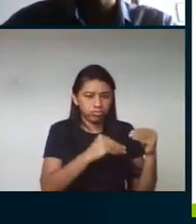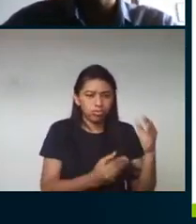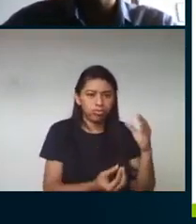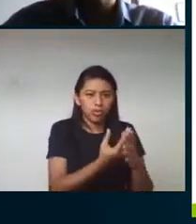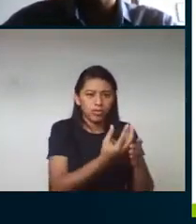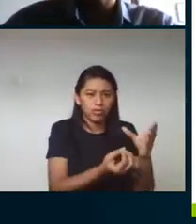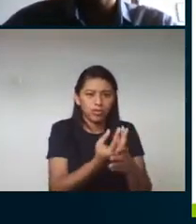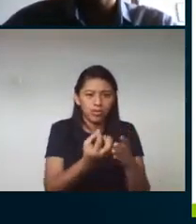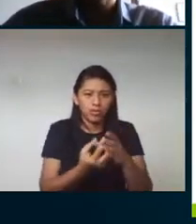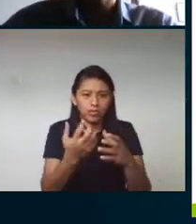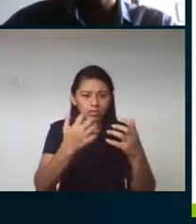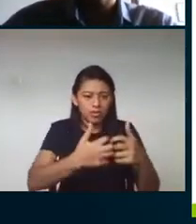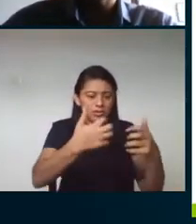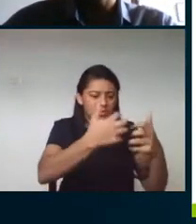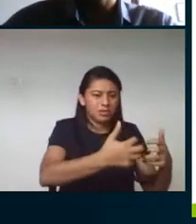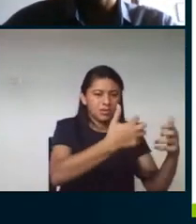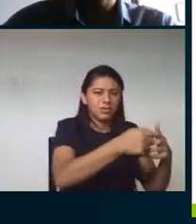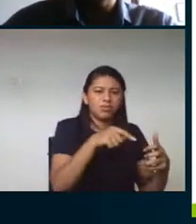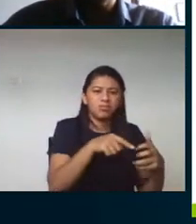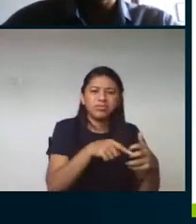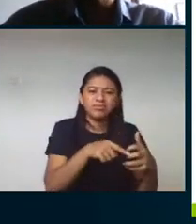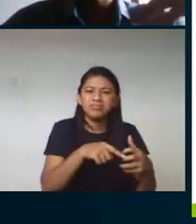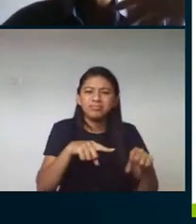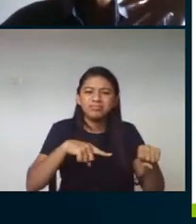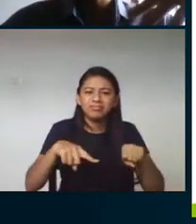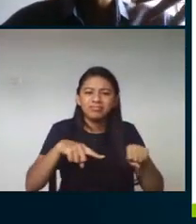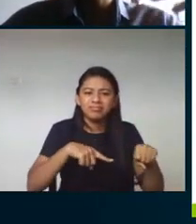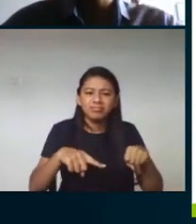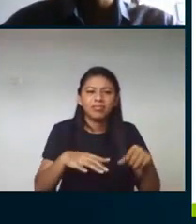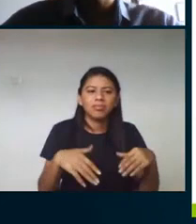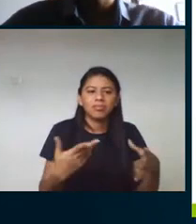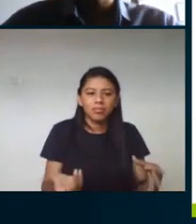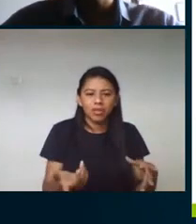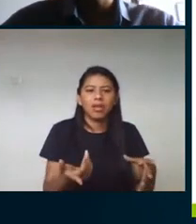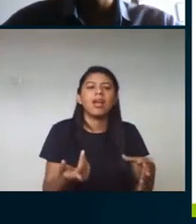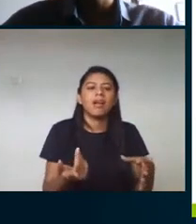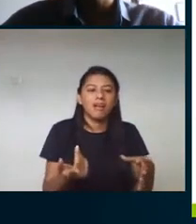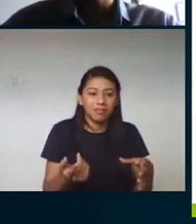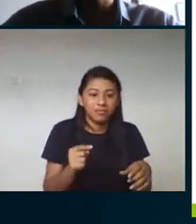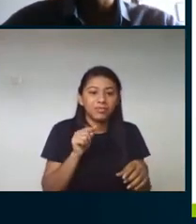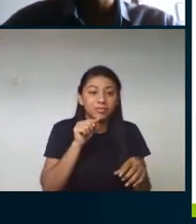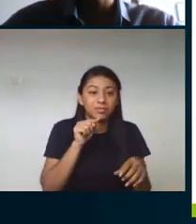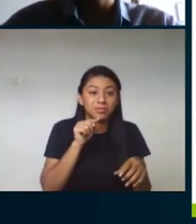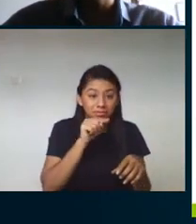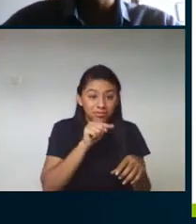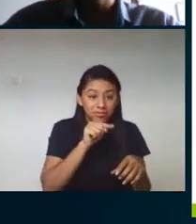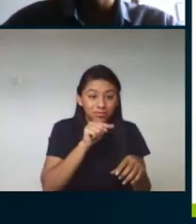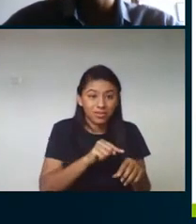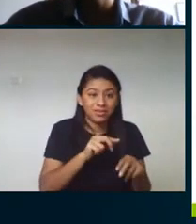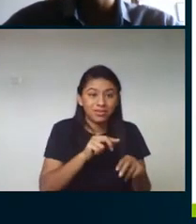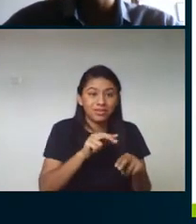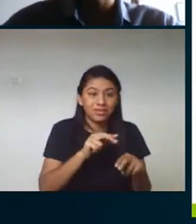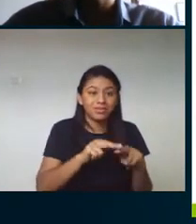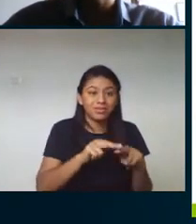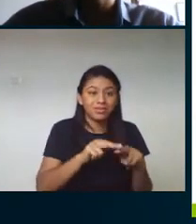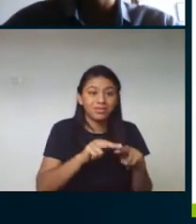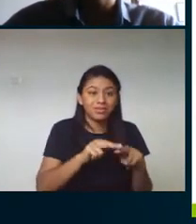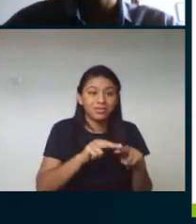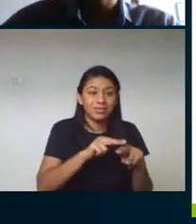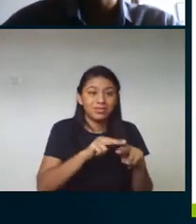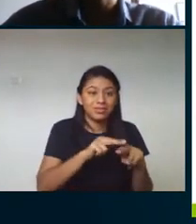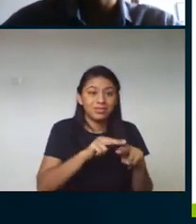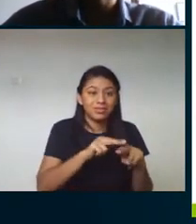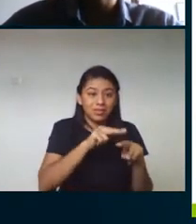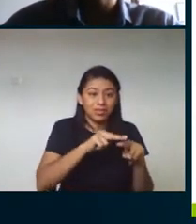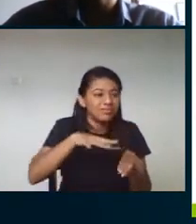es precisamente de esto, de gestionar el recurso hídrico. Y así es que, por ejemplo, nacen empresas importantes y grandes como